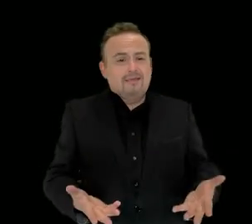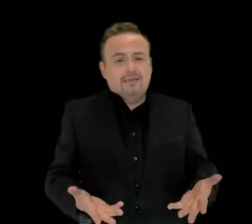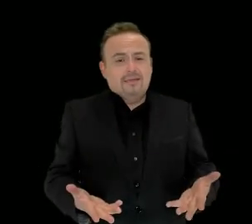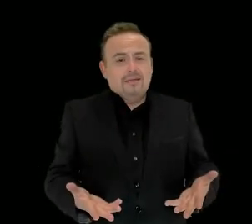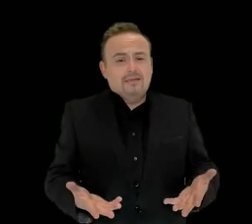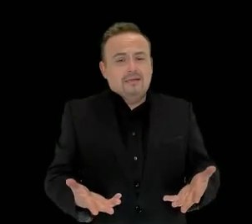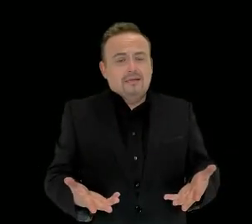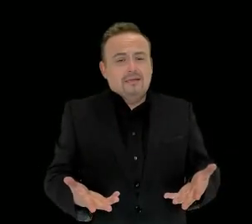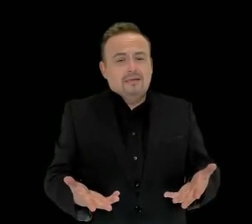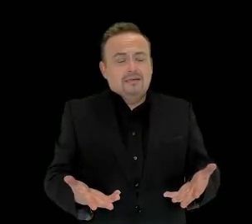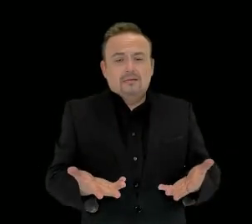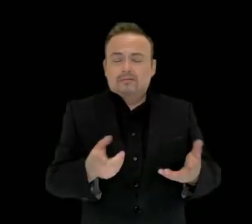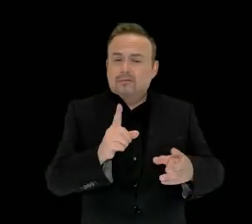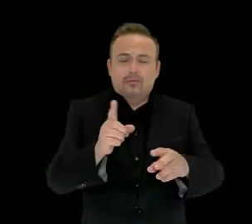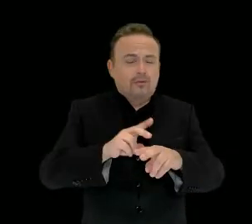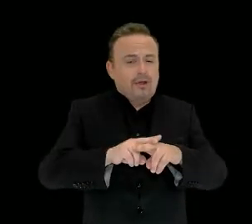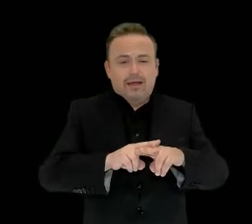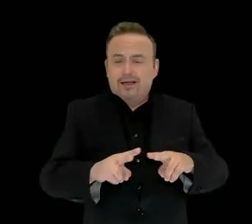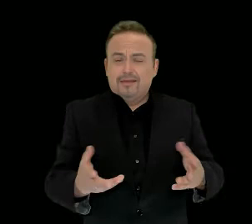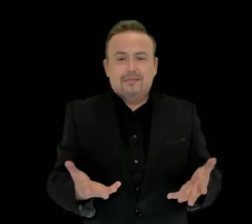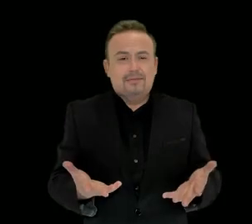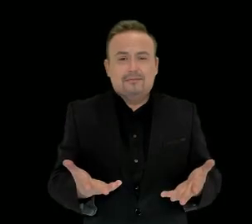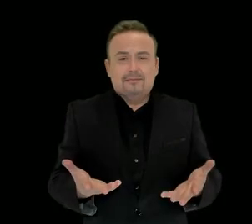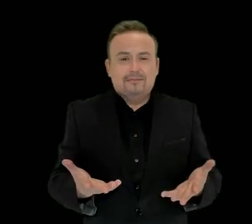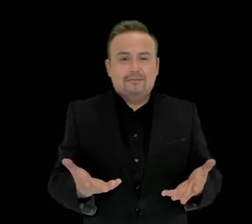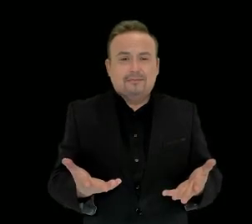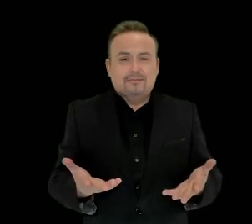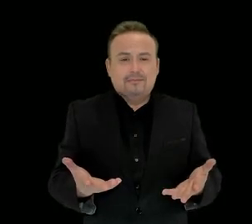Y no lo hacemos.